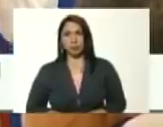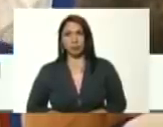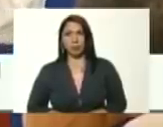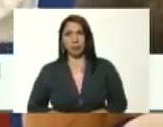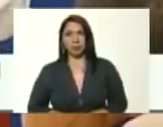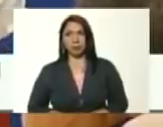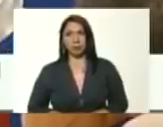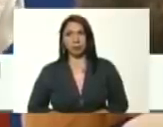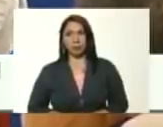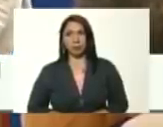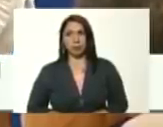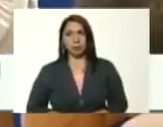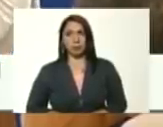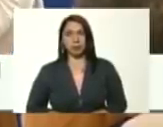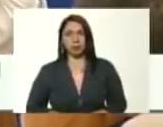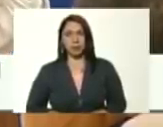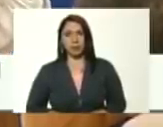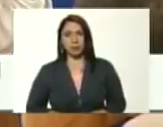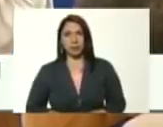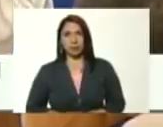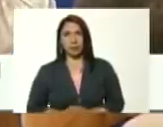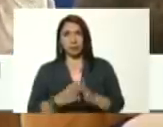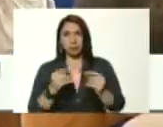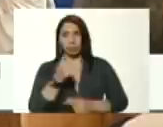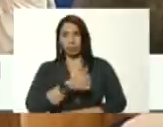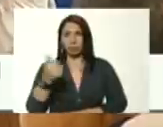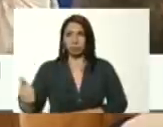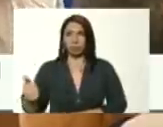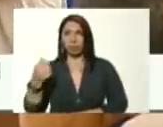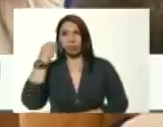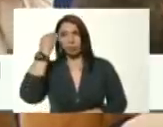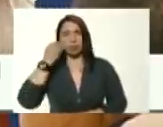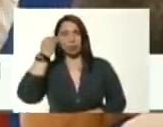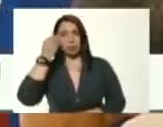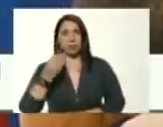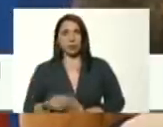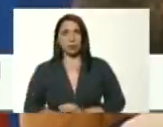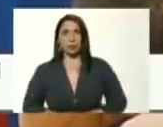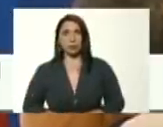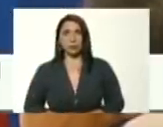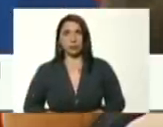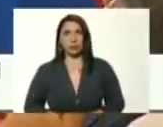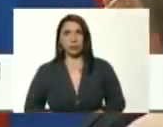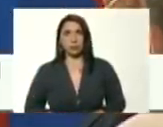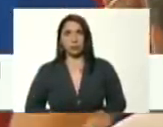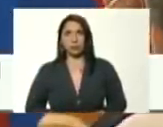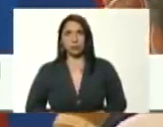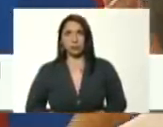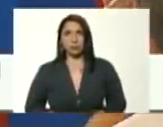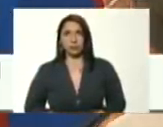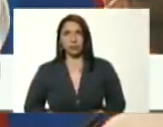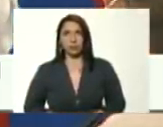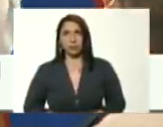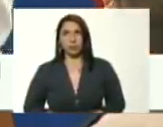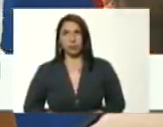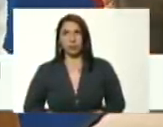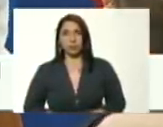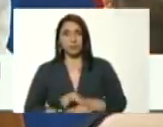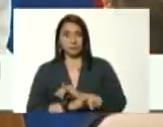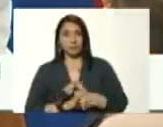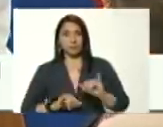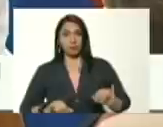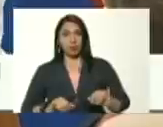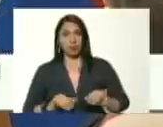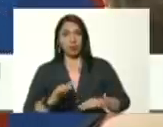todos y cada uno de los pensamientos deben necesariamente ser respetados y finalmente porque en